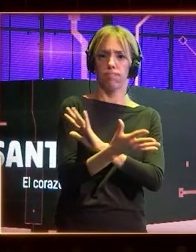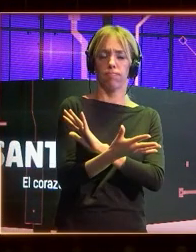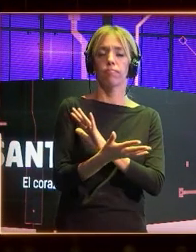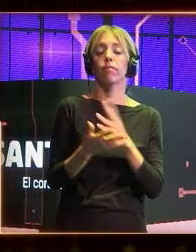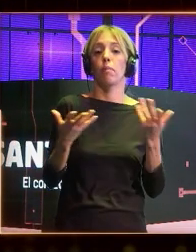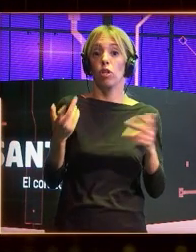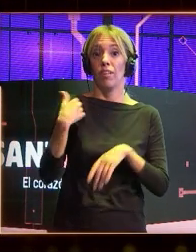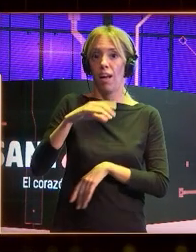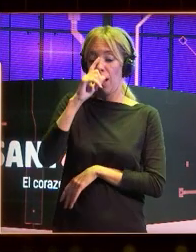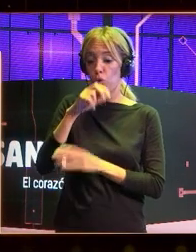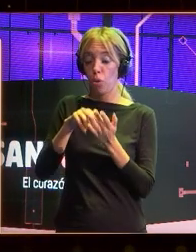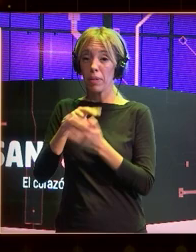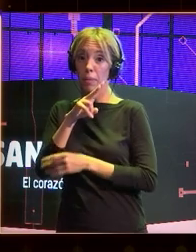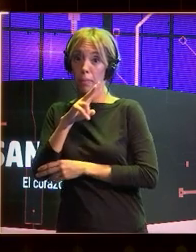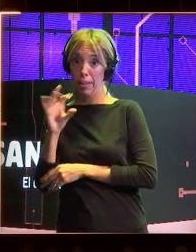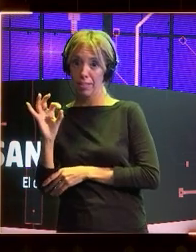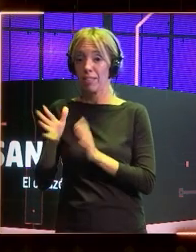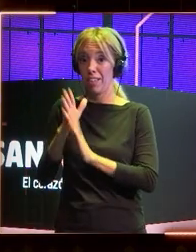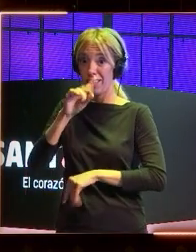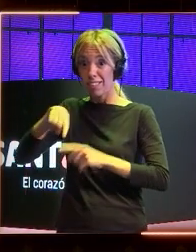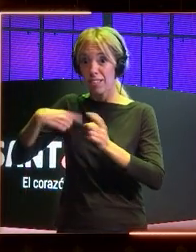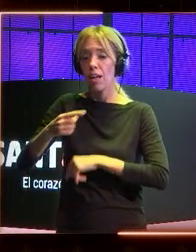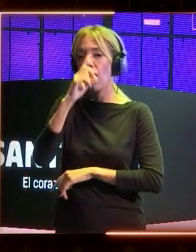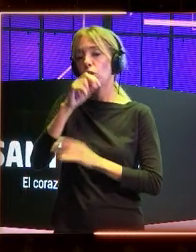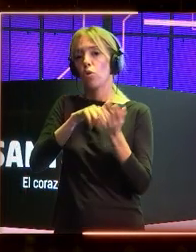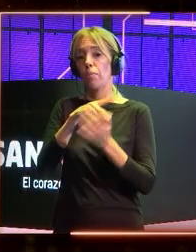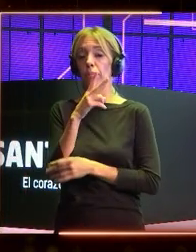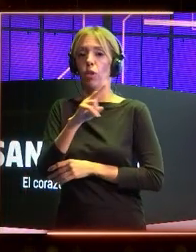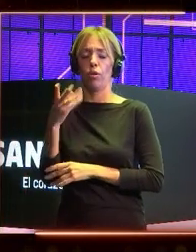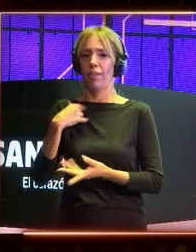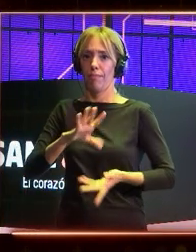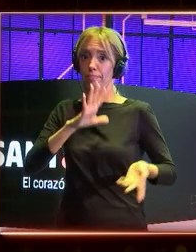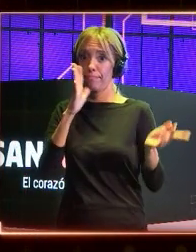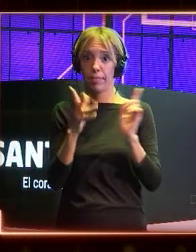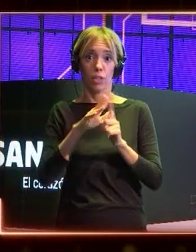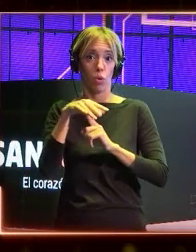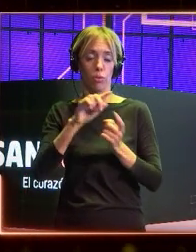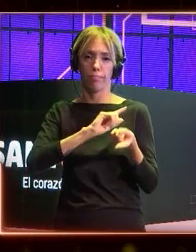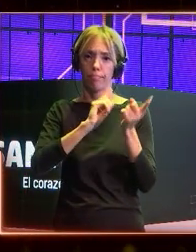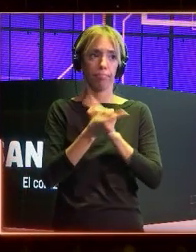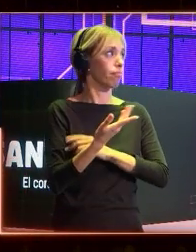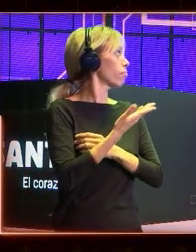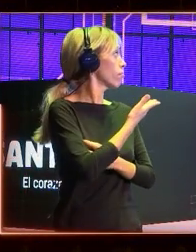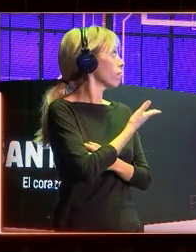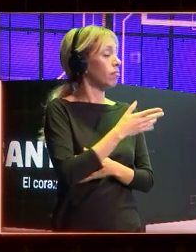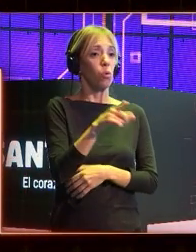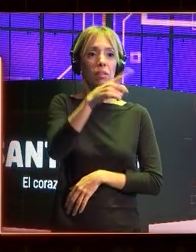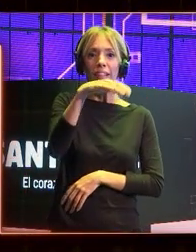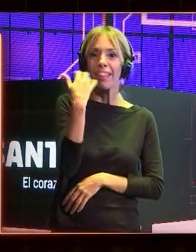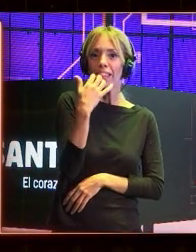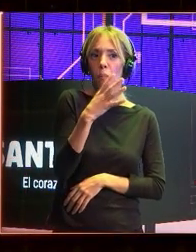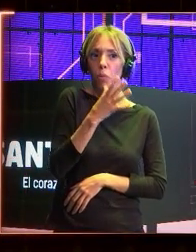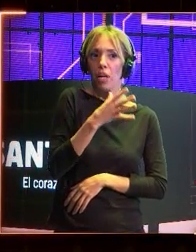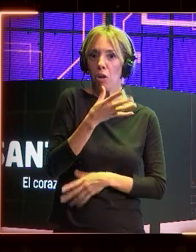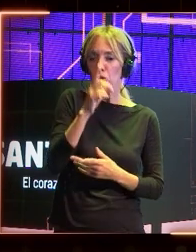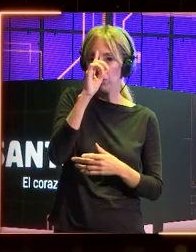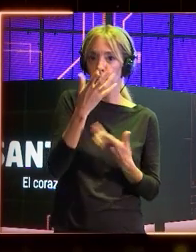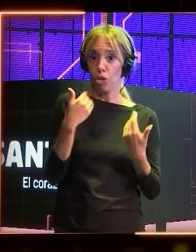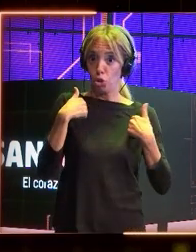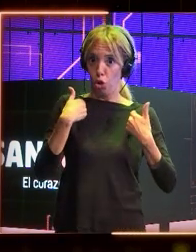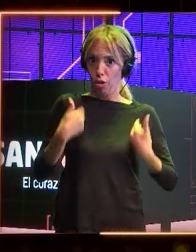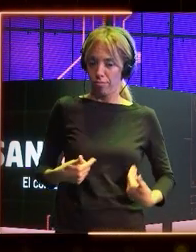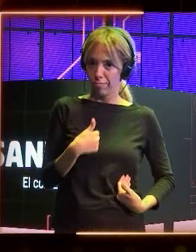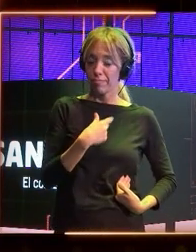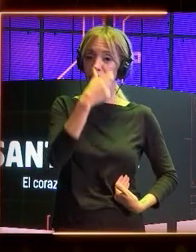desde ya 2022 la cosa ha cambiado hasta este punto no sé de qué os reís soy